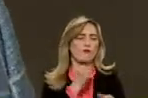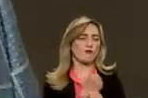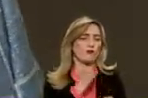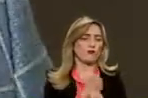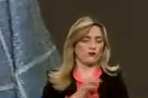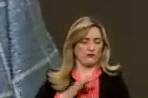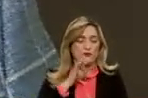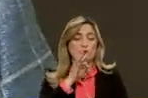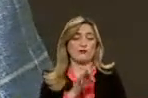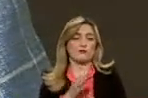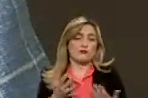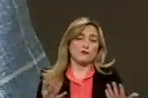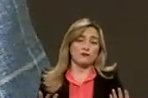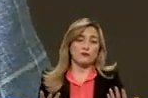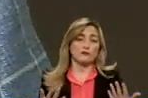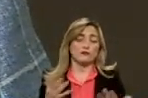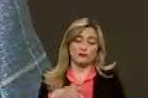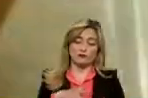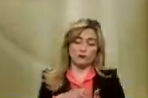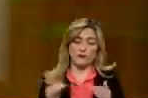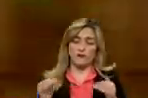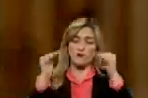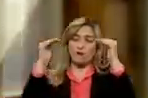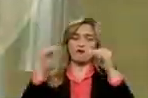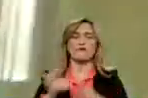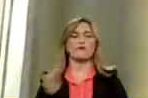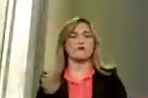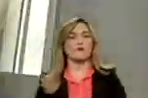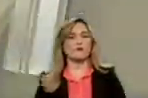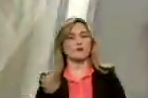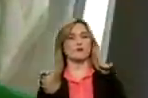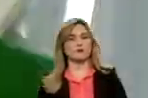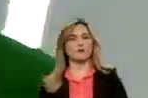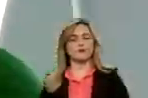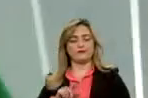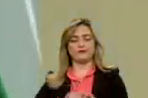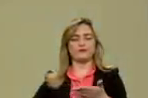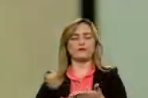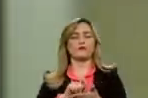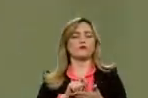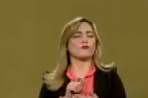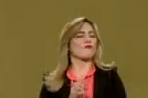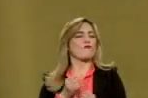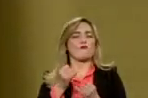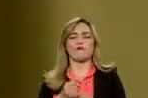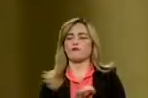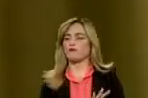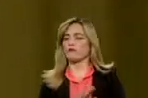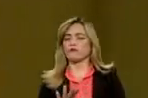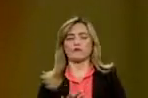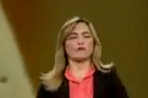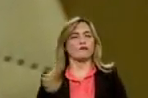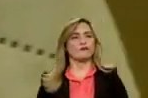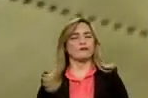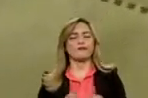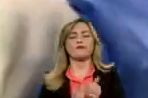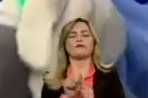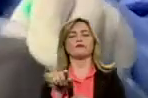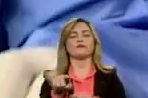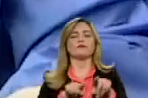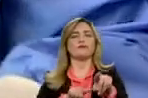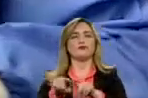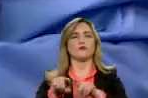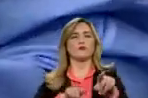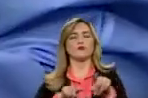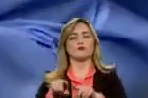pandemia también es un posgradista. Ellos sí serán contratados de forma definitiva, pero tras pasar un concurso de méritos